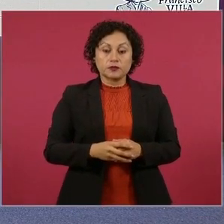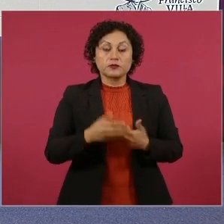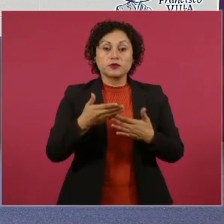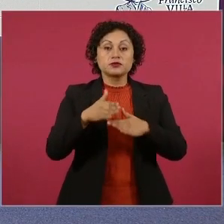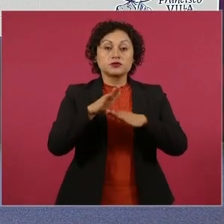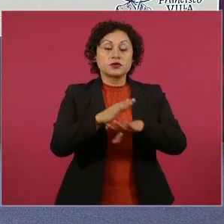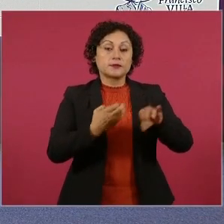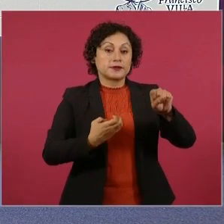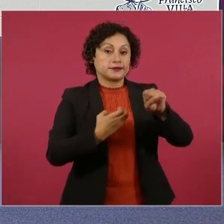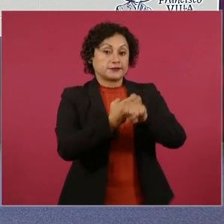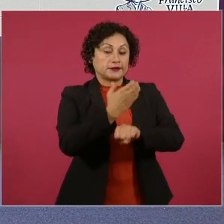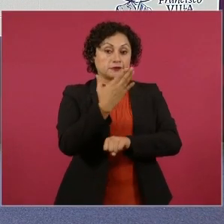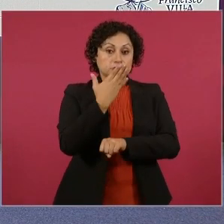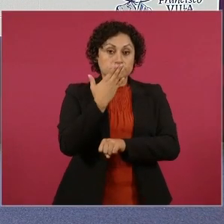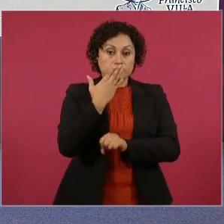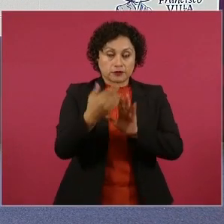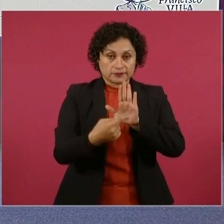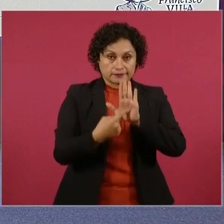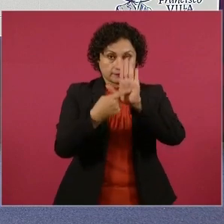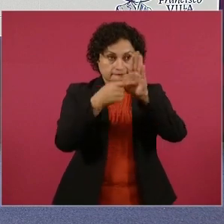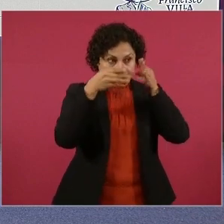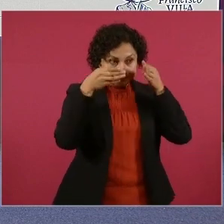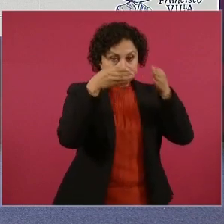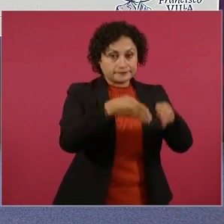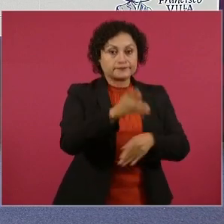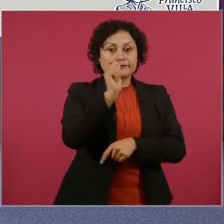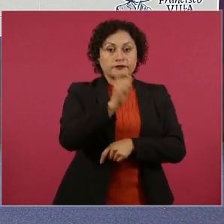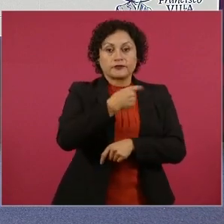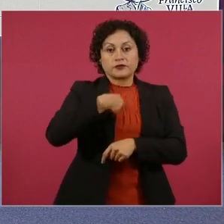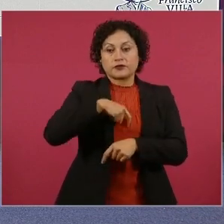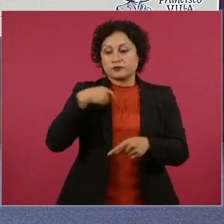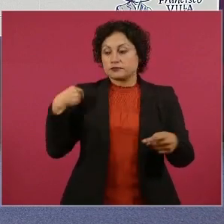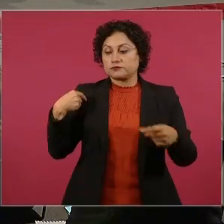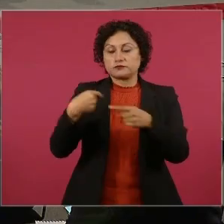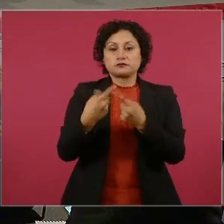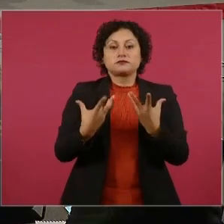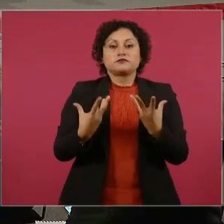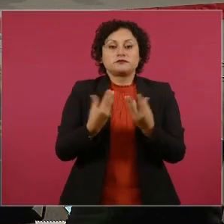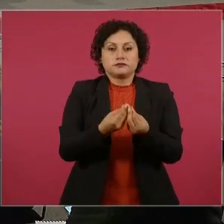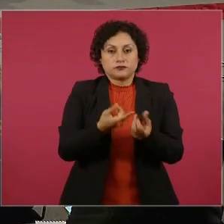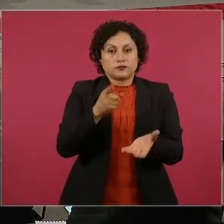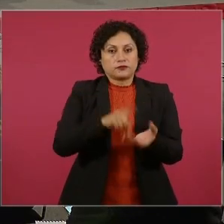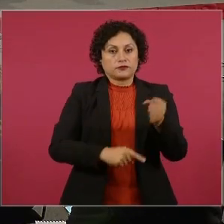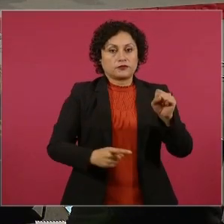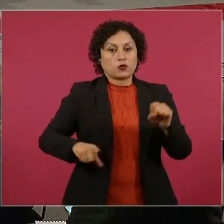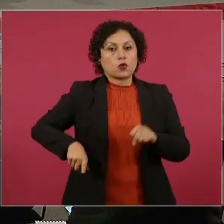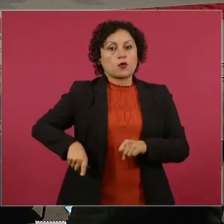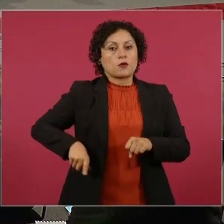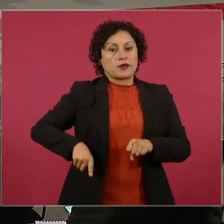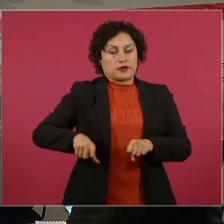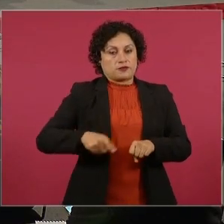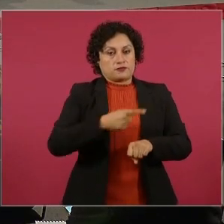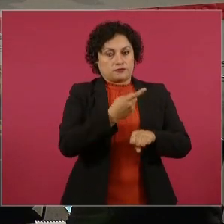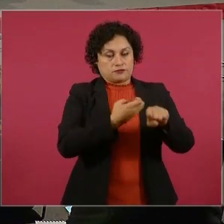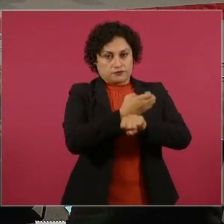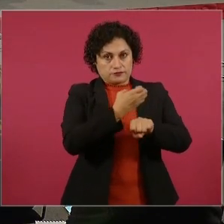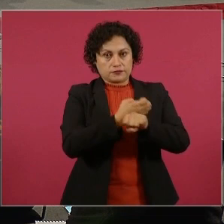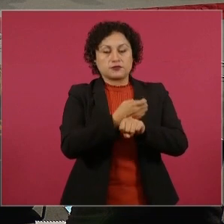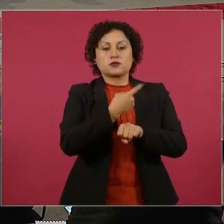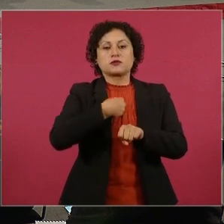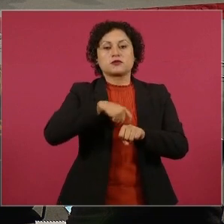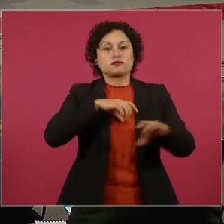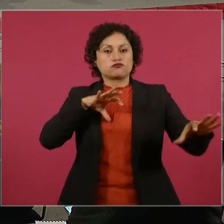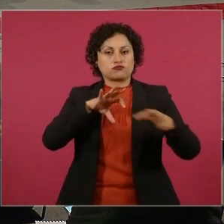Sonora y hemos venido también trabajando de manera coordinada con con el gobierno del Estado hemos firmado dos convenios muy